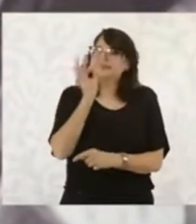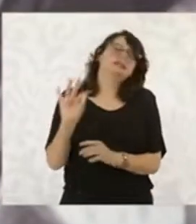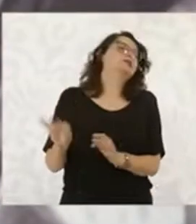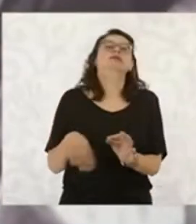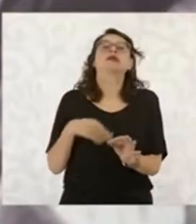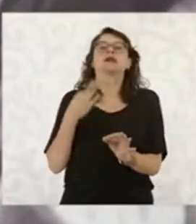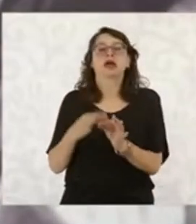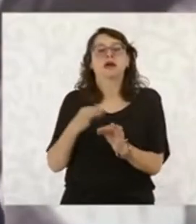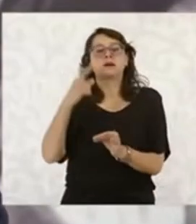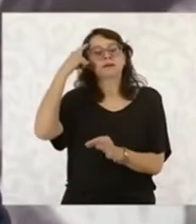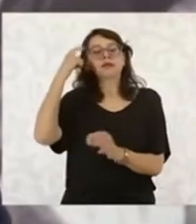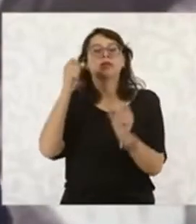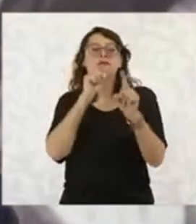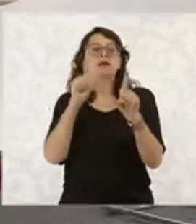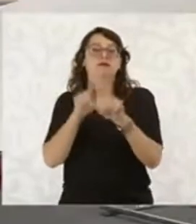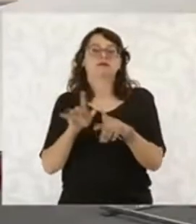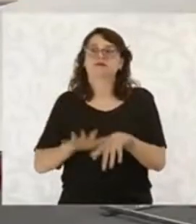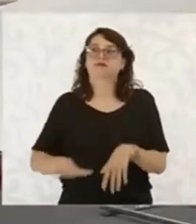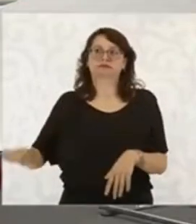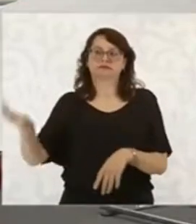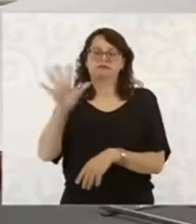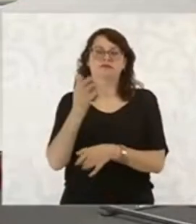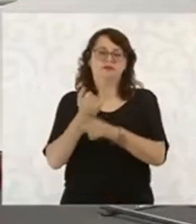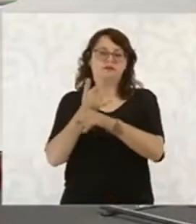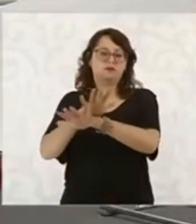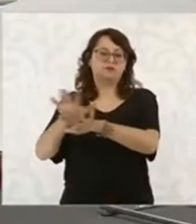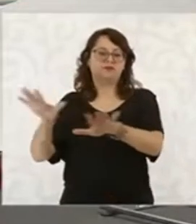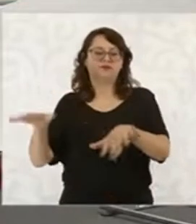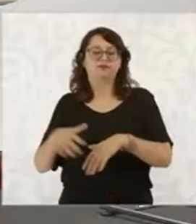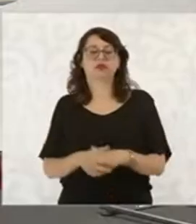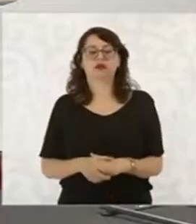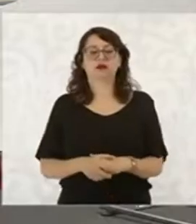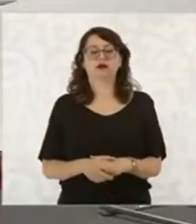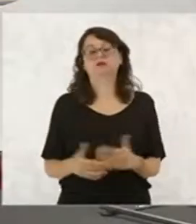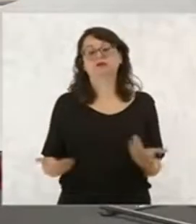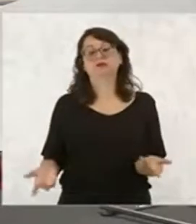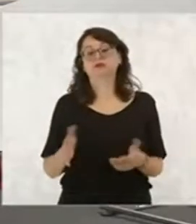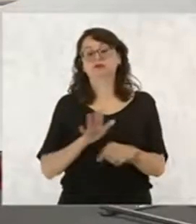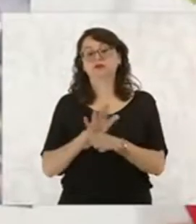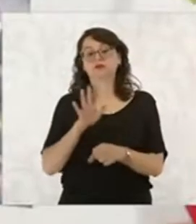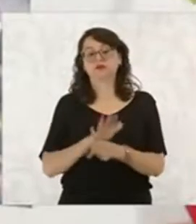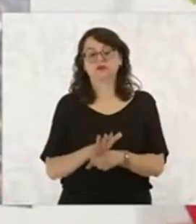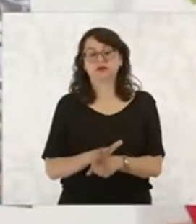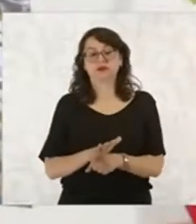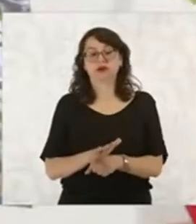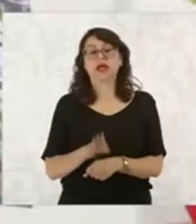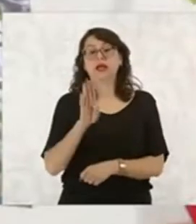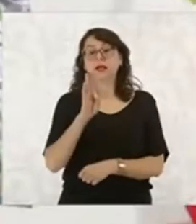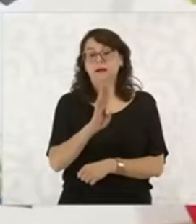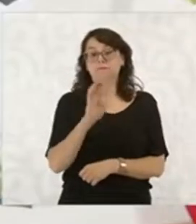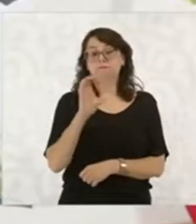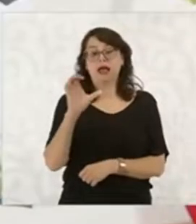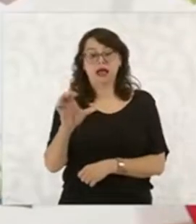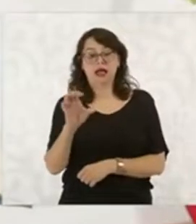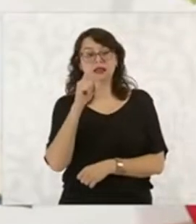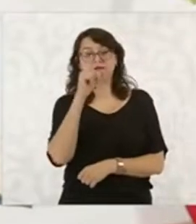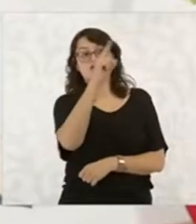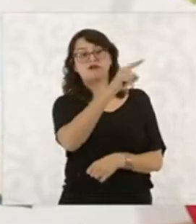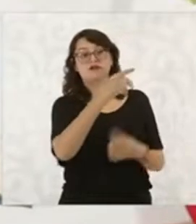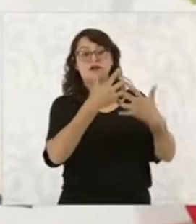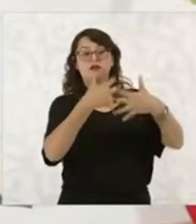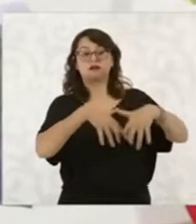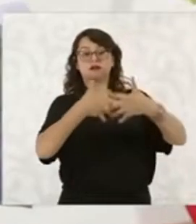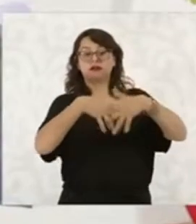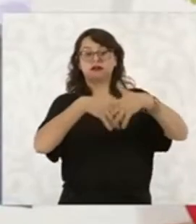detalles de socialización. Pongo 2 ejemplos. La desaladora de Rosarito, en Baja California, será